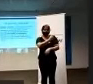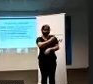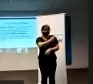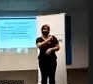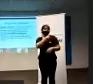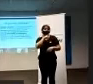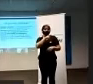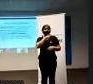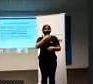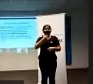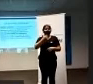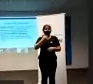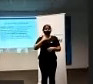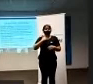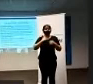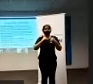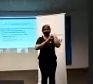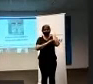Siguiente.